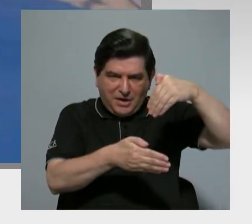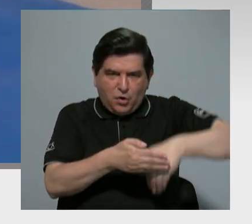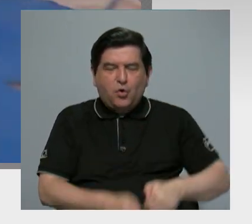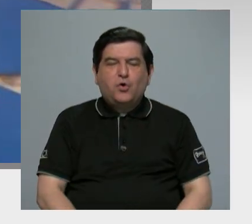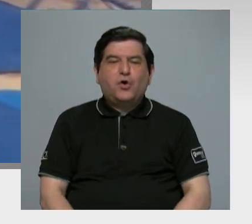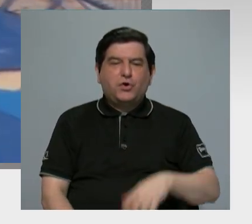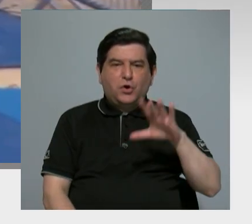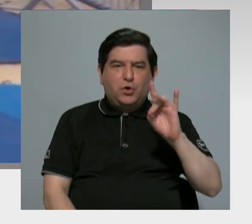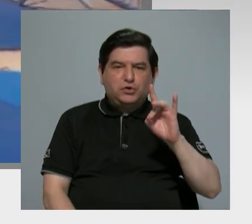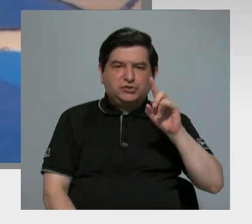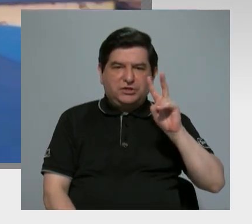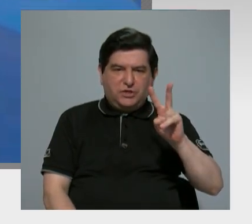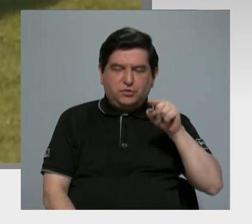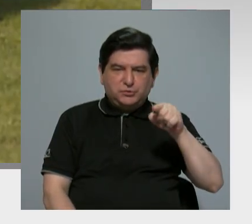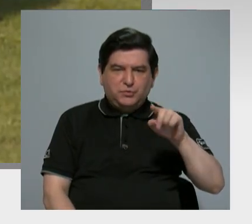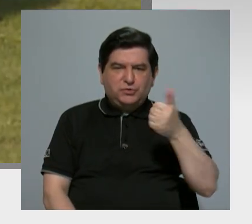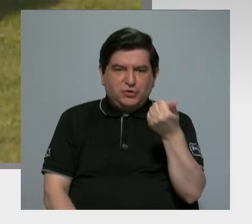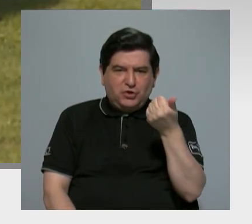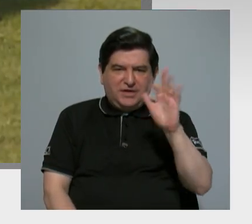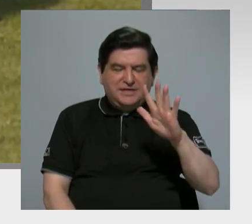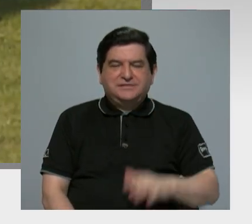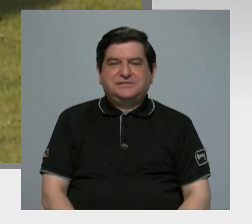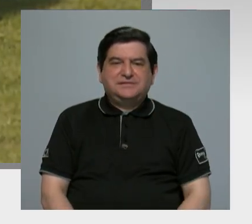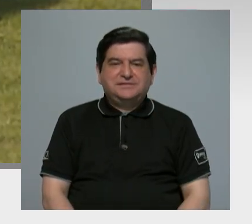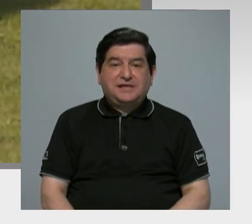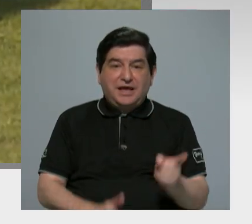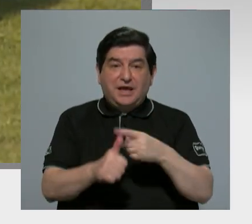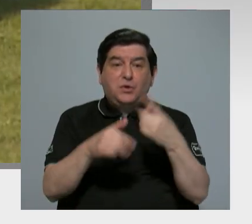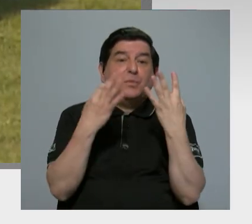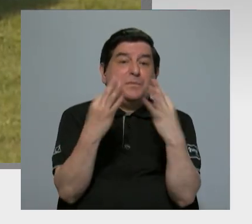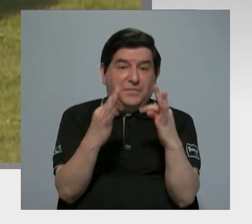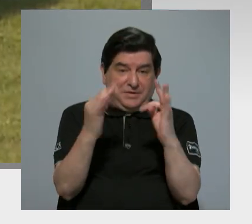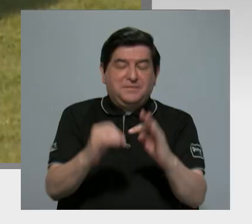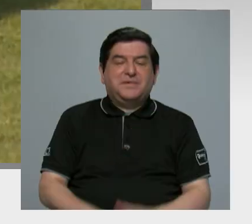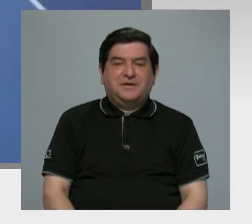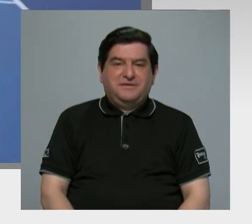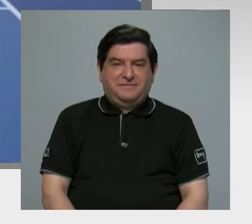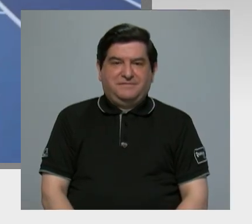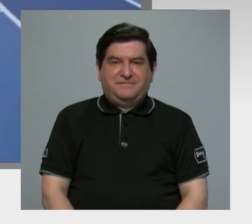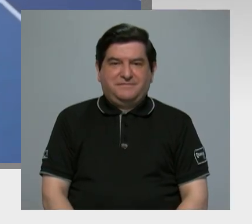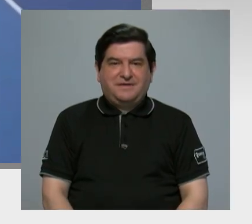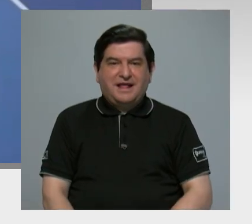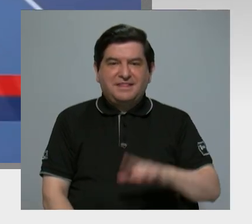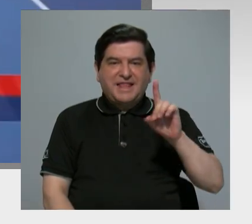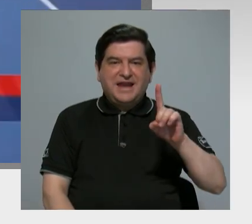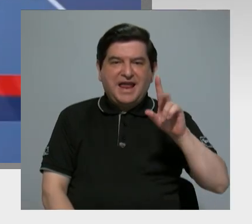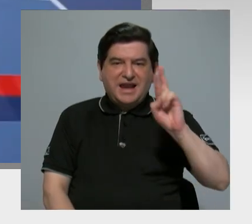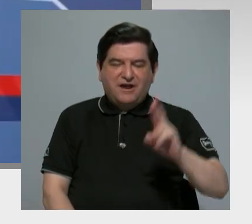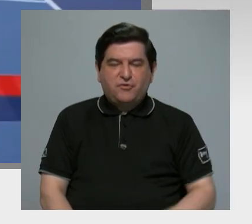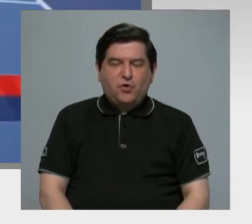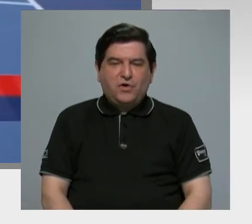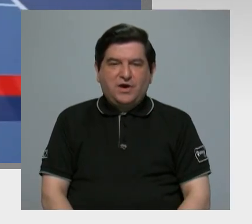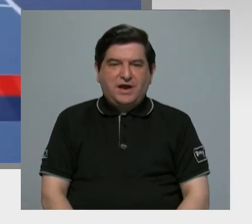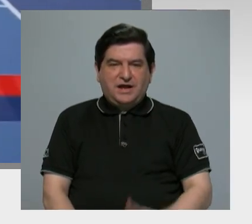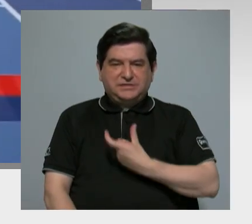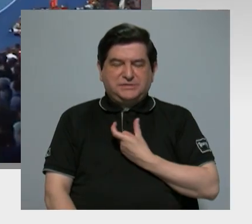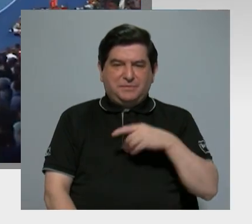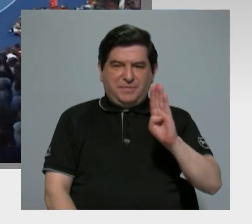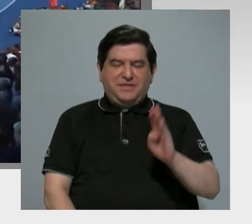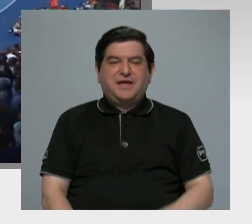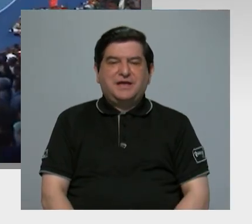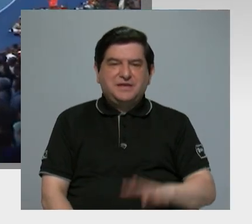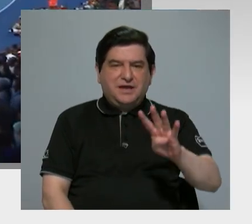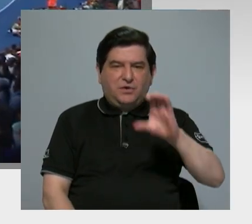marca de 82.15 metros en su primer intento. Por su parte, Daniela Rojas ganó la medalla